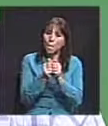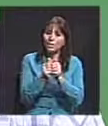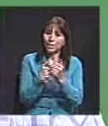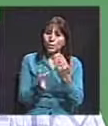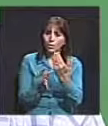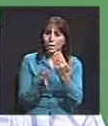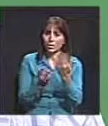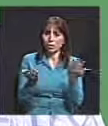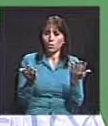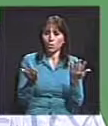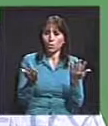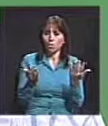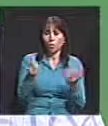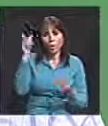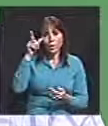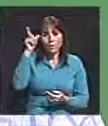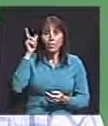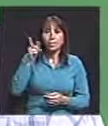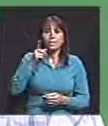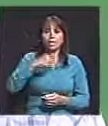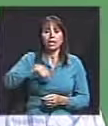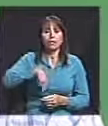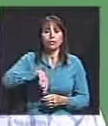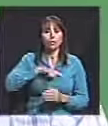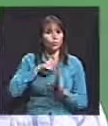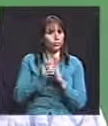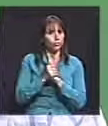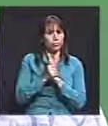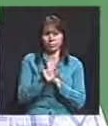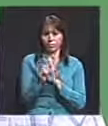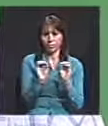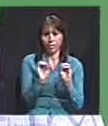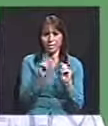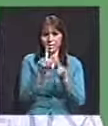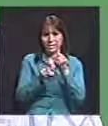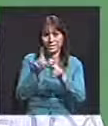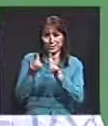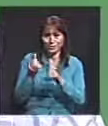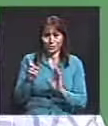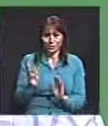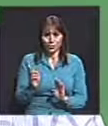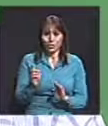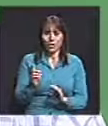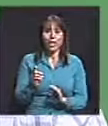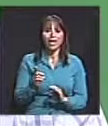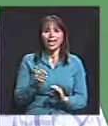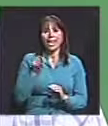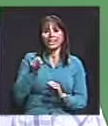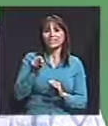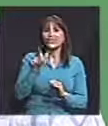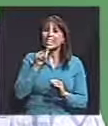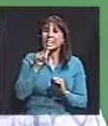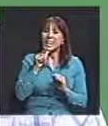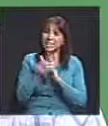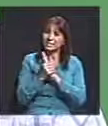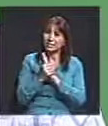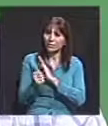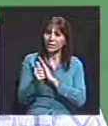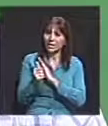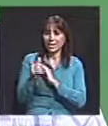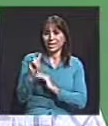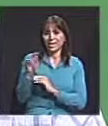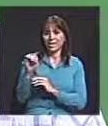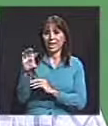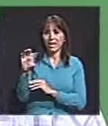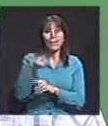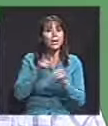¿verdad? Obviamente nuestra expertise no es censos, el ente rector en la materia pues es el INEC, pero nuestra expertise sí es en